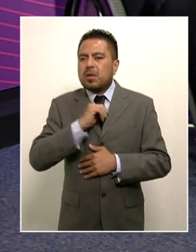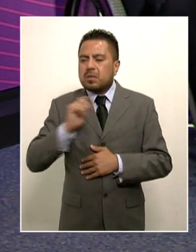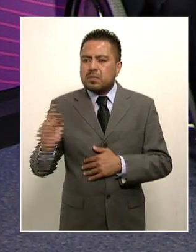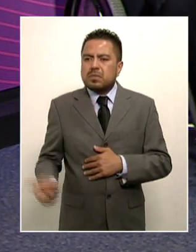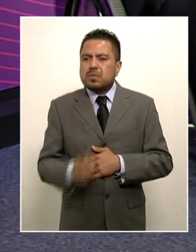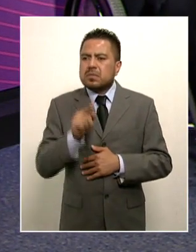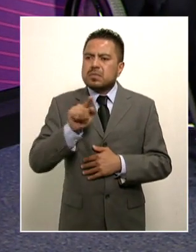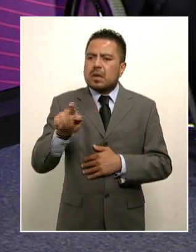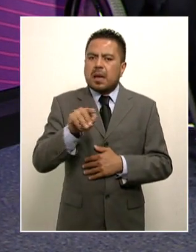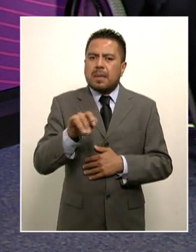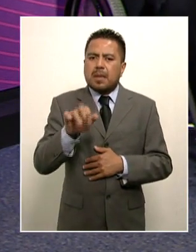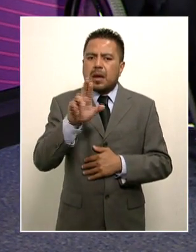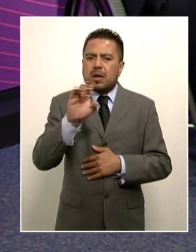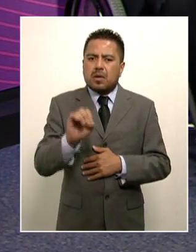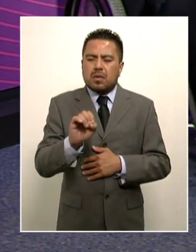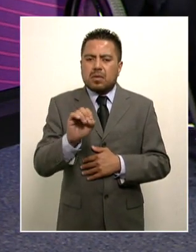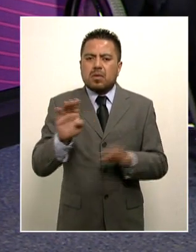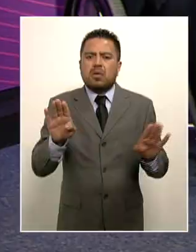preguntarle, Marco,